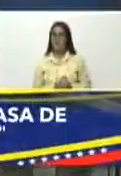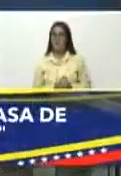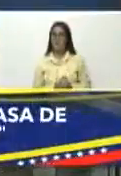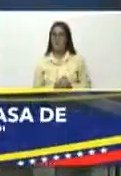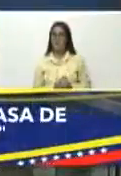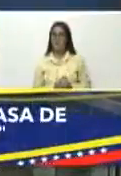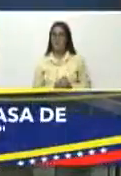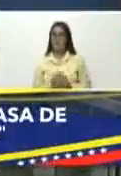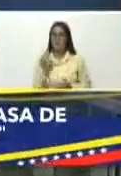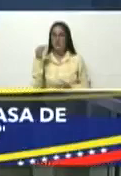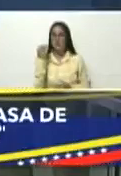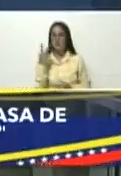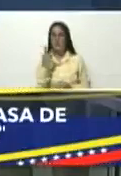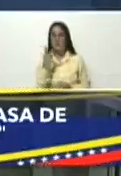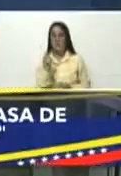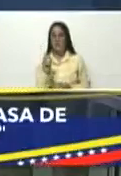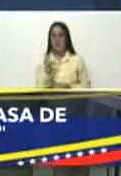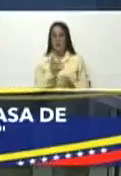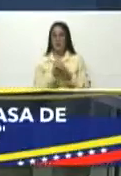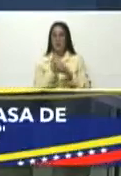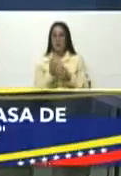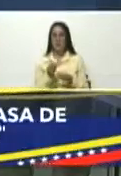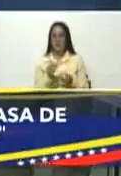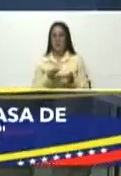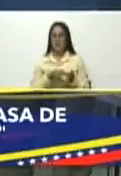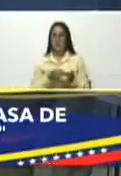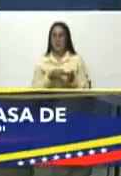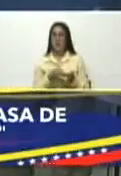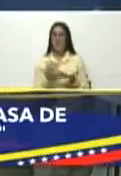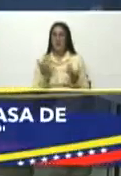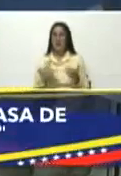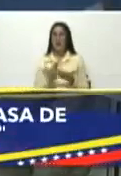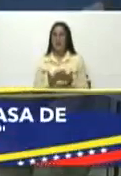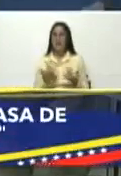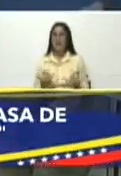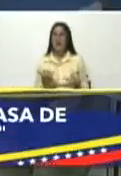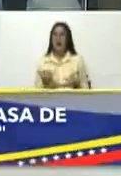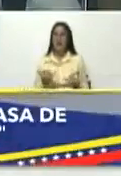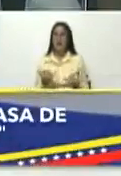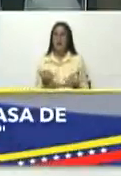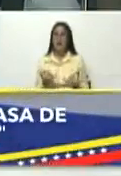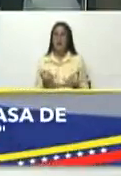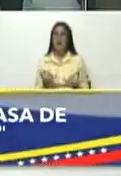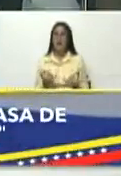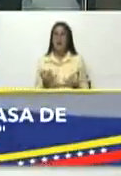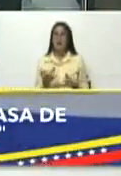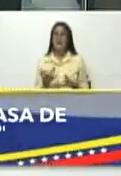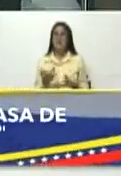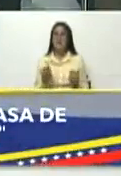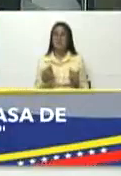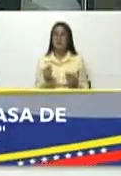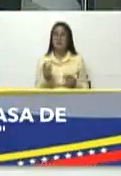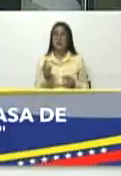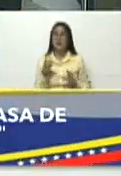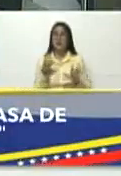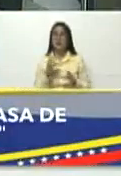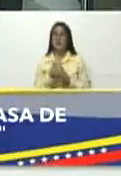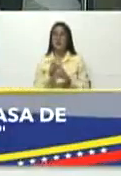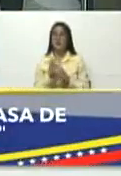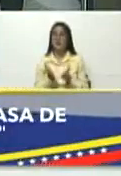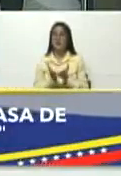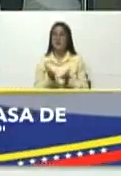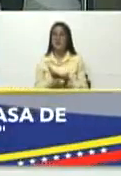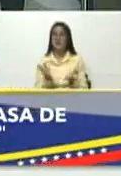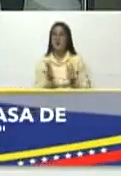yo creo que con 20 autobuses resolveríamos, pero hasta ahora el almirante Pestana ha hecho lo posible para tener 8 autobuses al servicio de